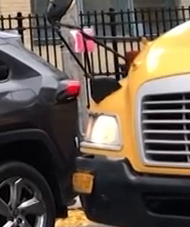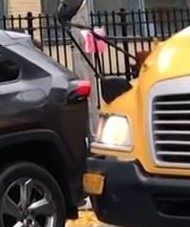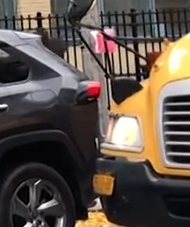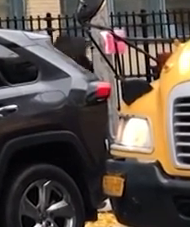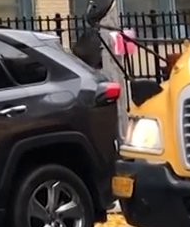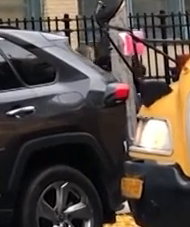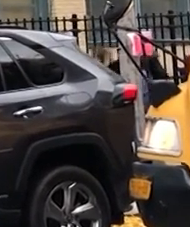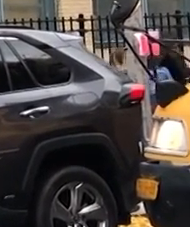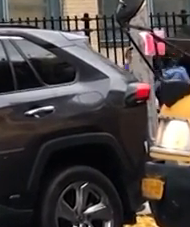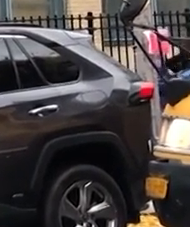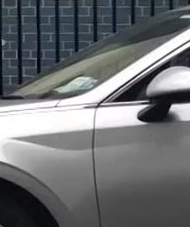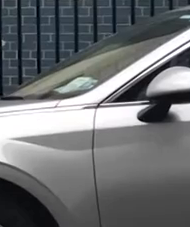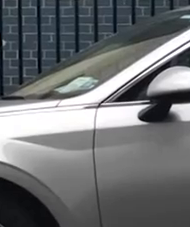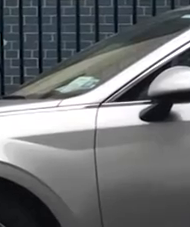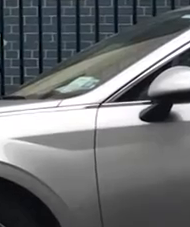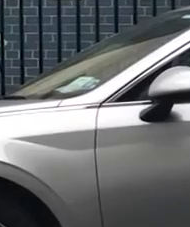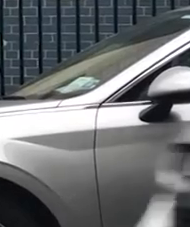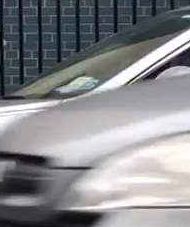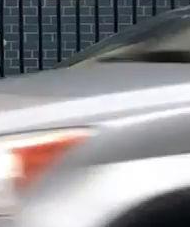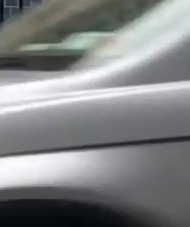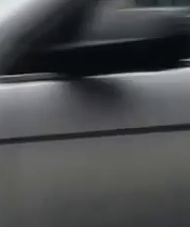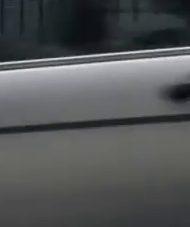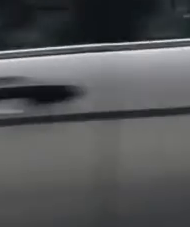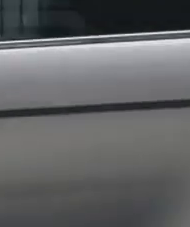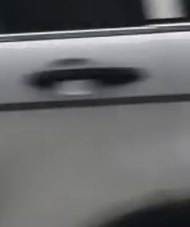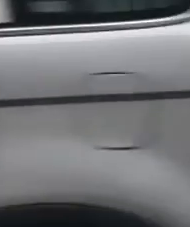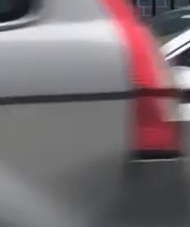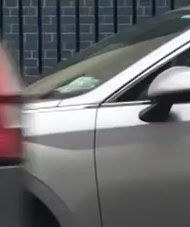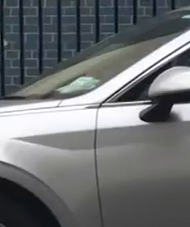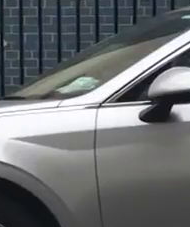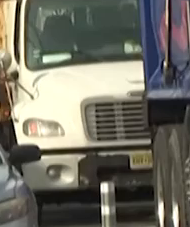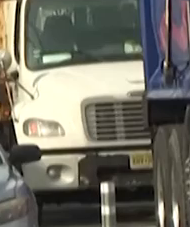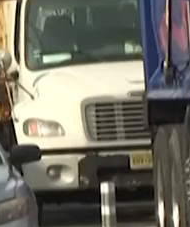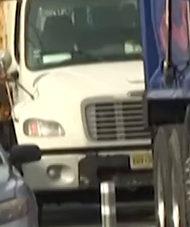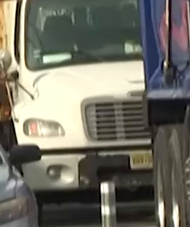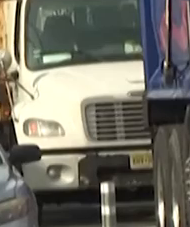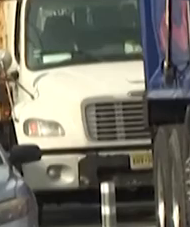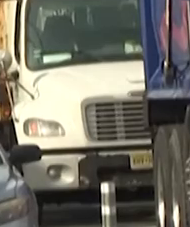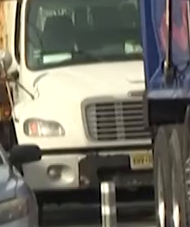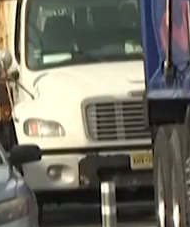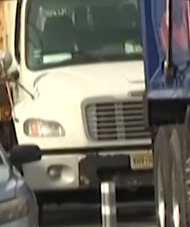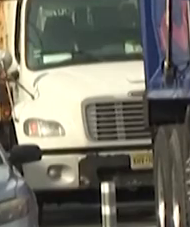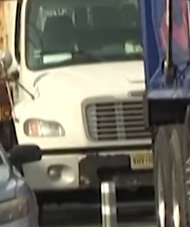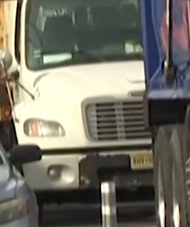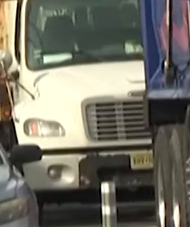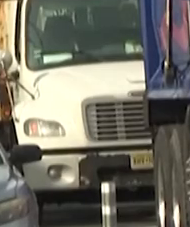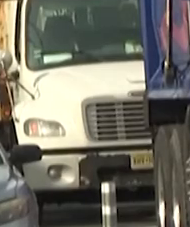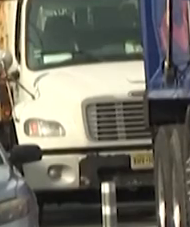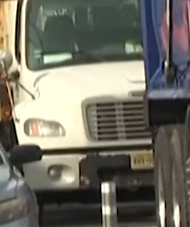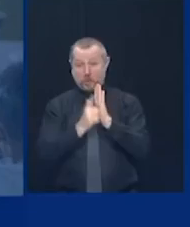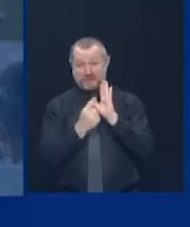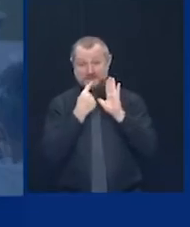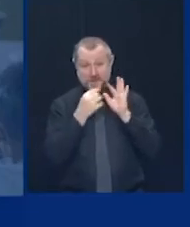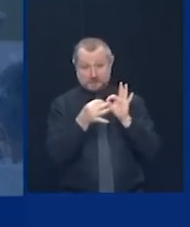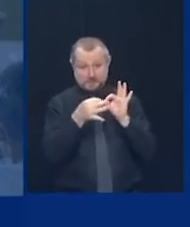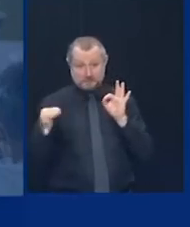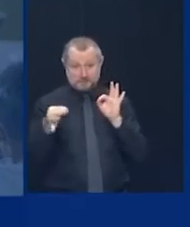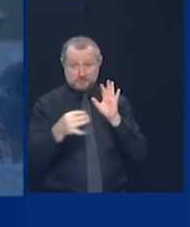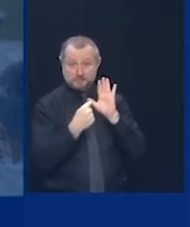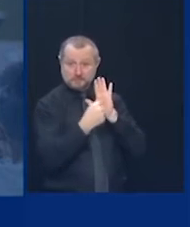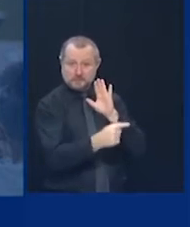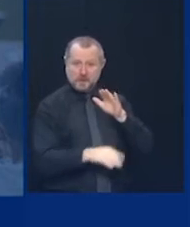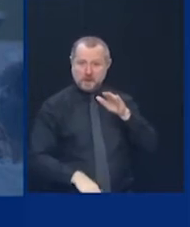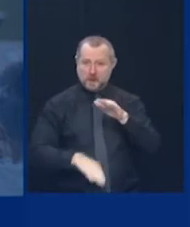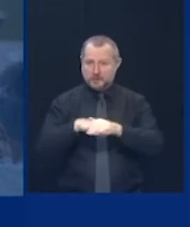de la zona en que se encuentran de tal forma que haya una regulación más focalizada votamos lo que dice la ley es hasta un